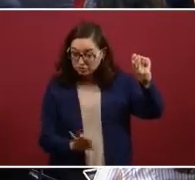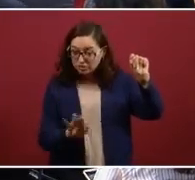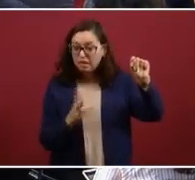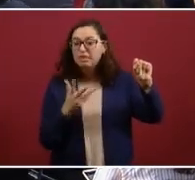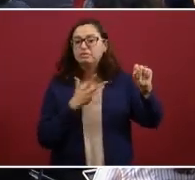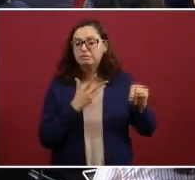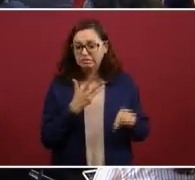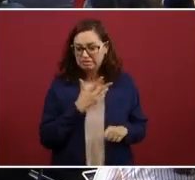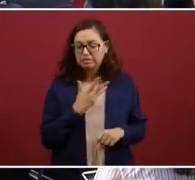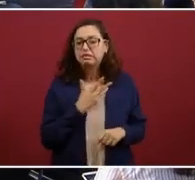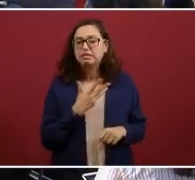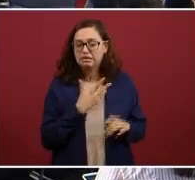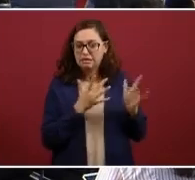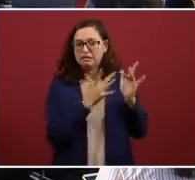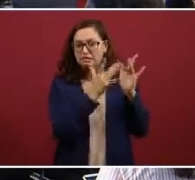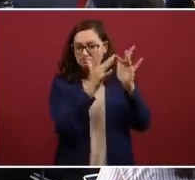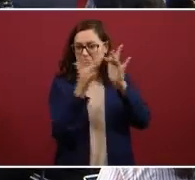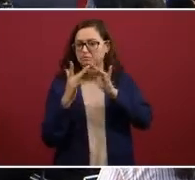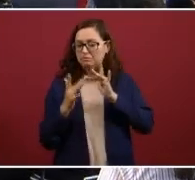tiene acceso